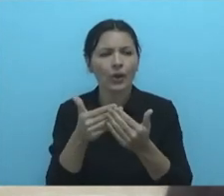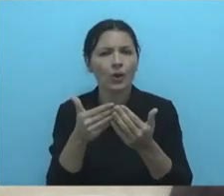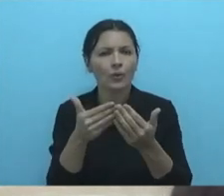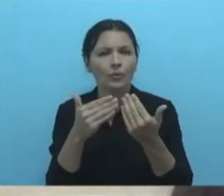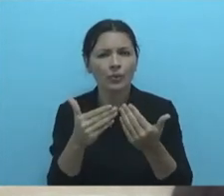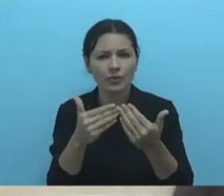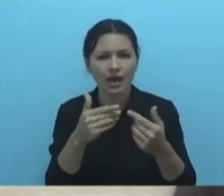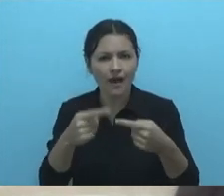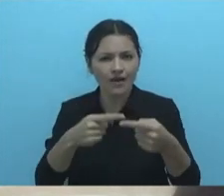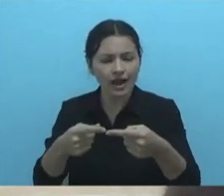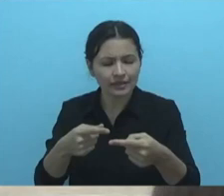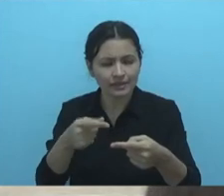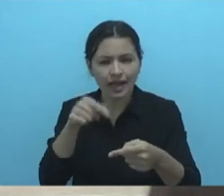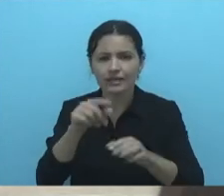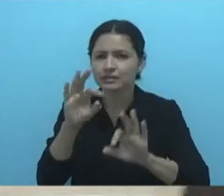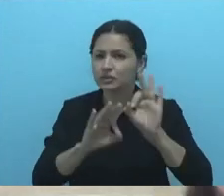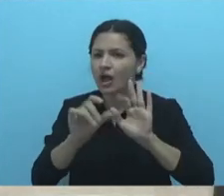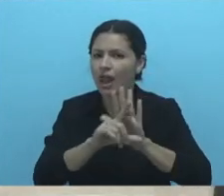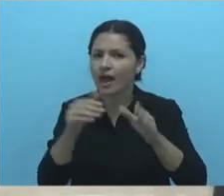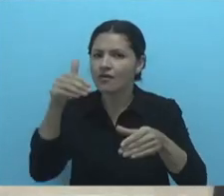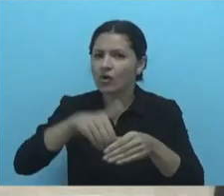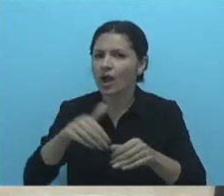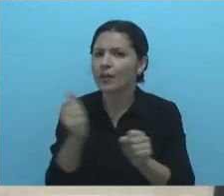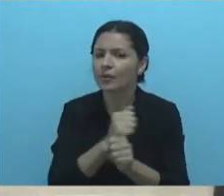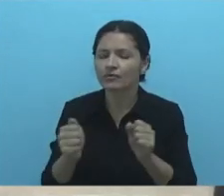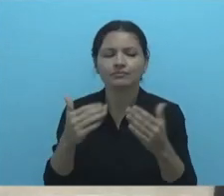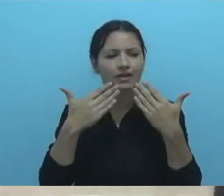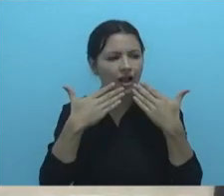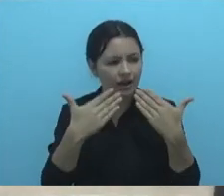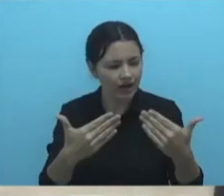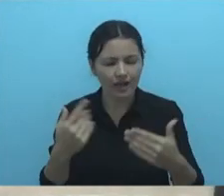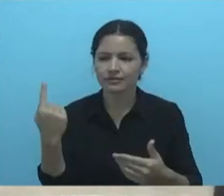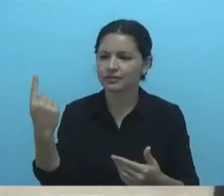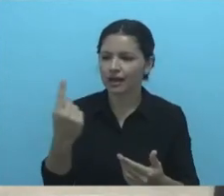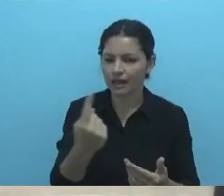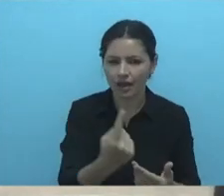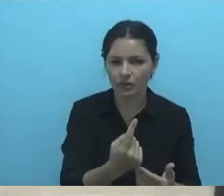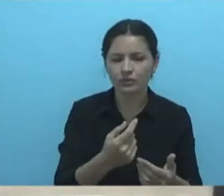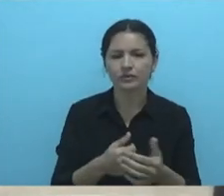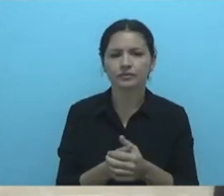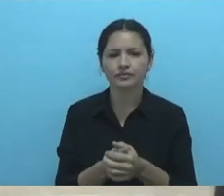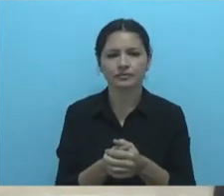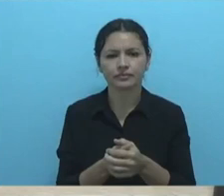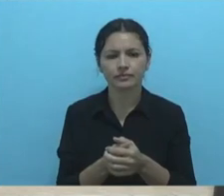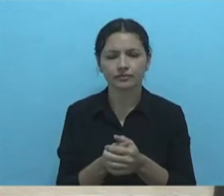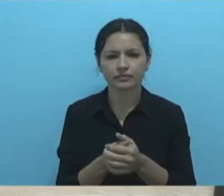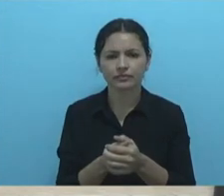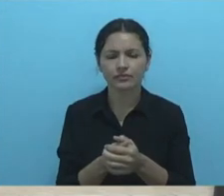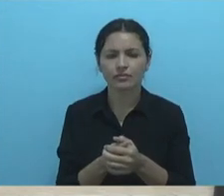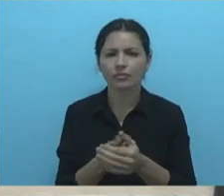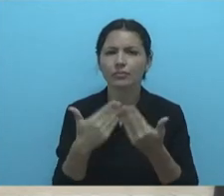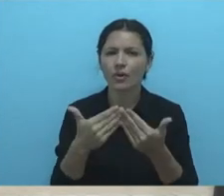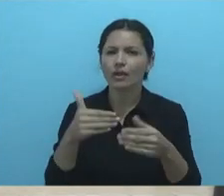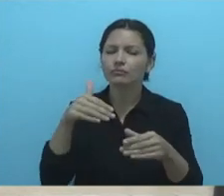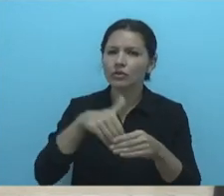un enorme agradecimiento a todo el cuerpo a cada uno de los integrantes de esta cámara por haber logrado